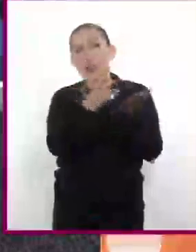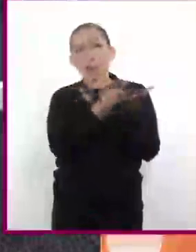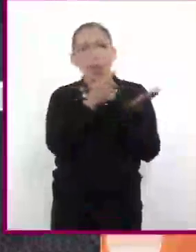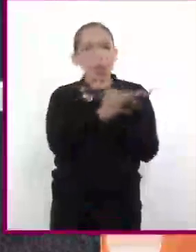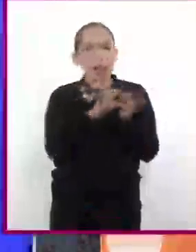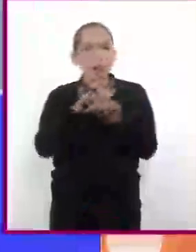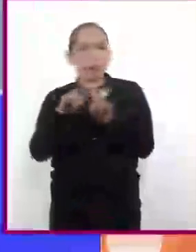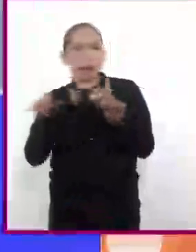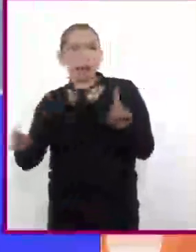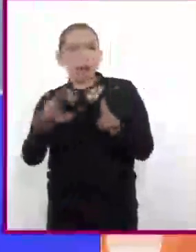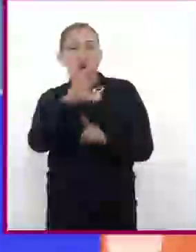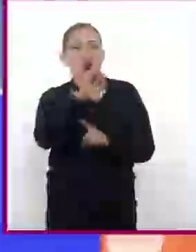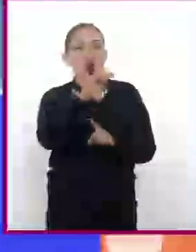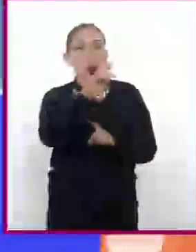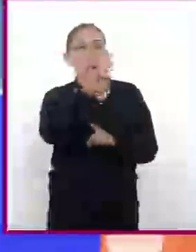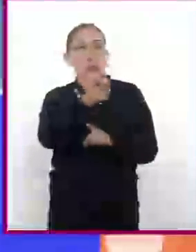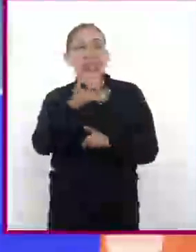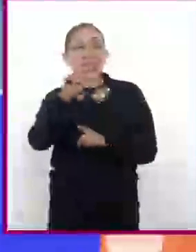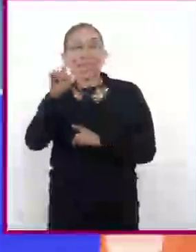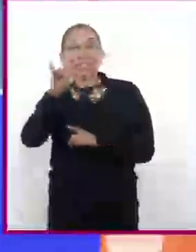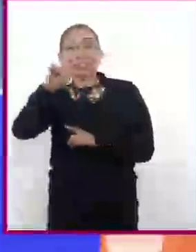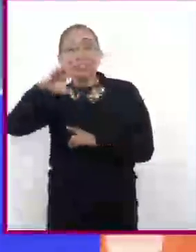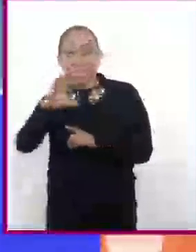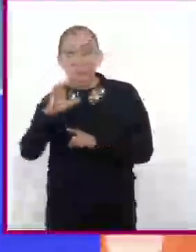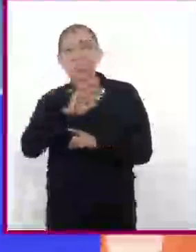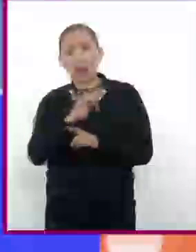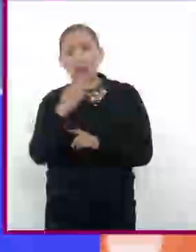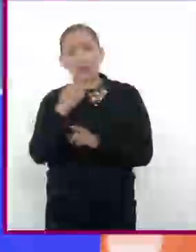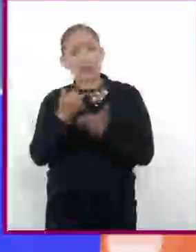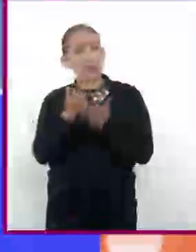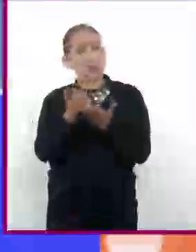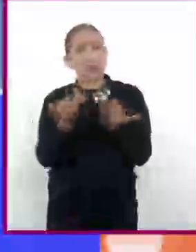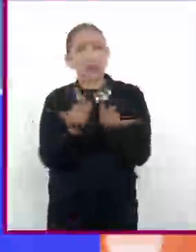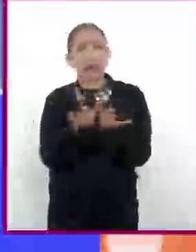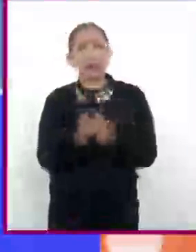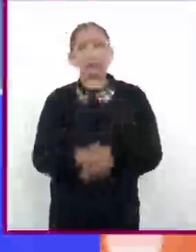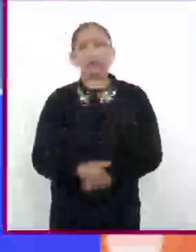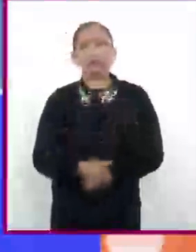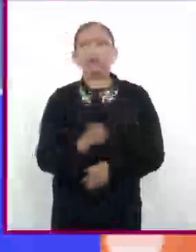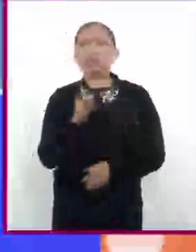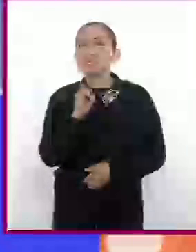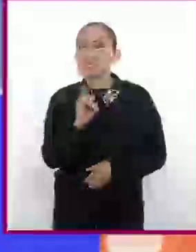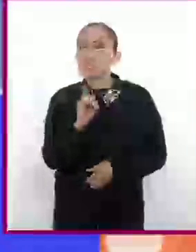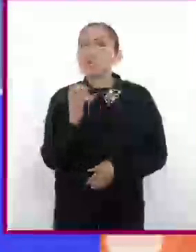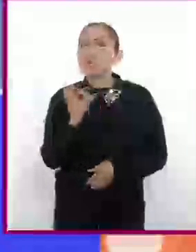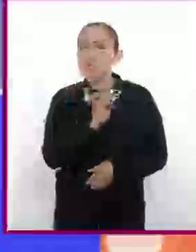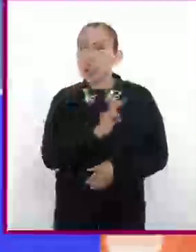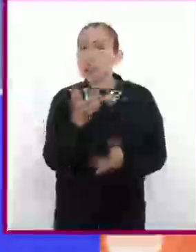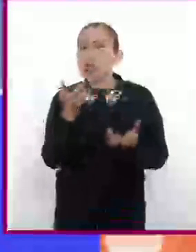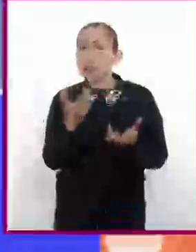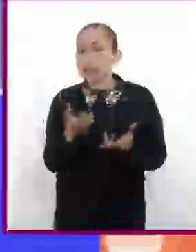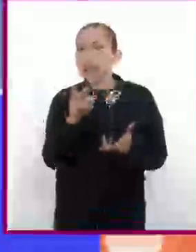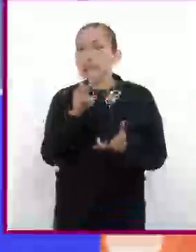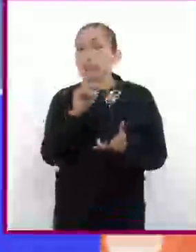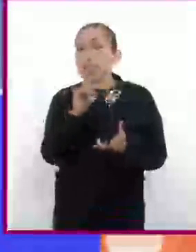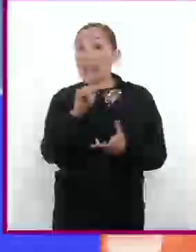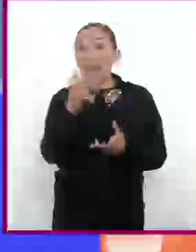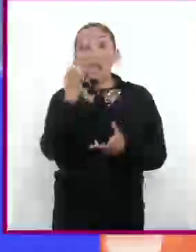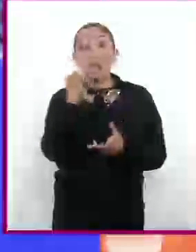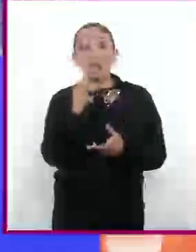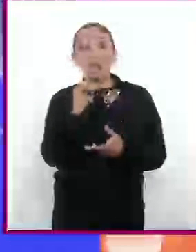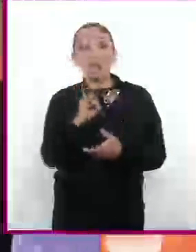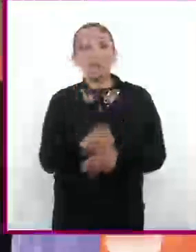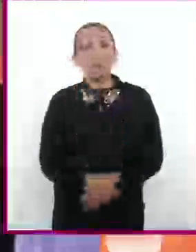combinación de metales como cobre y zinc, también podría funcionar. Pues sí se puede hacer una pila con